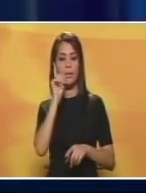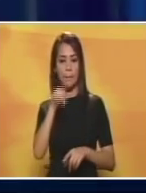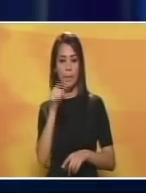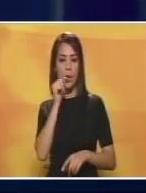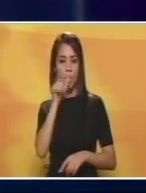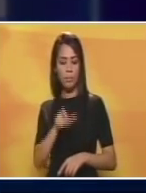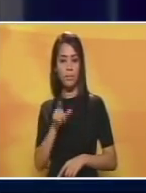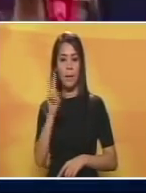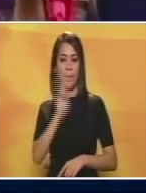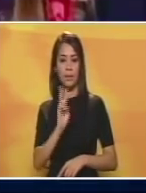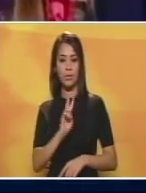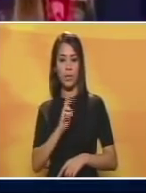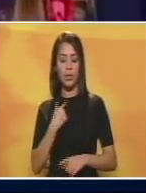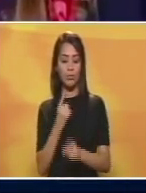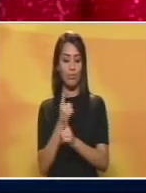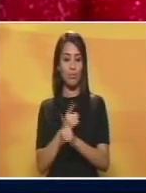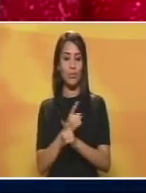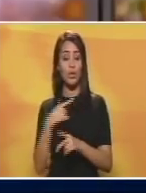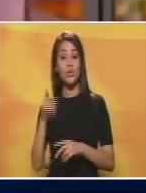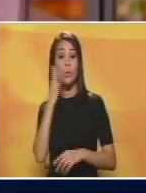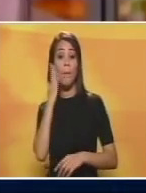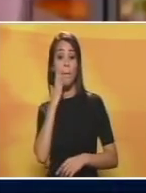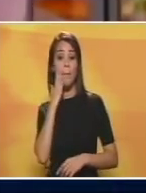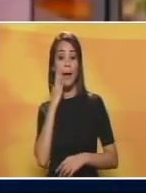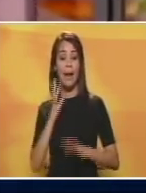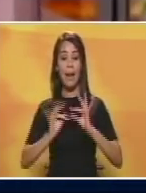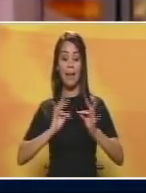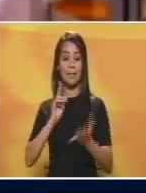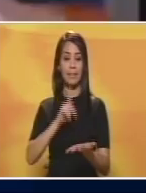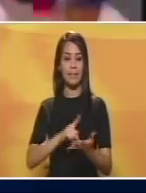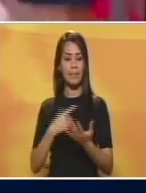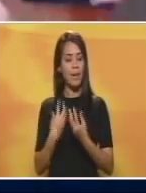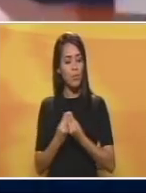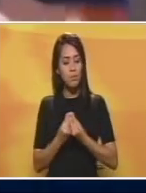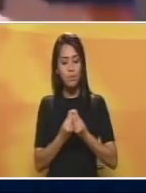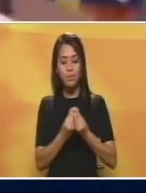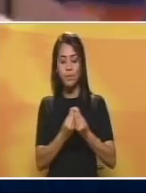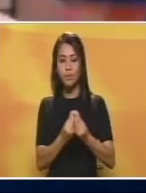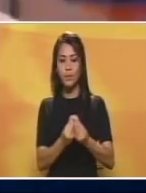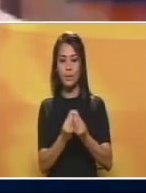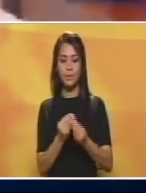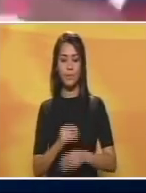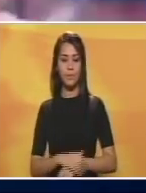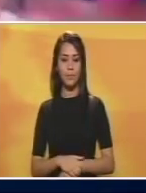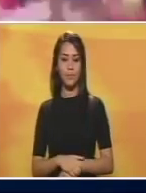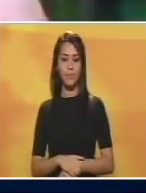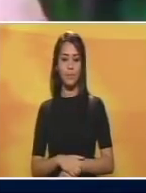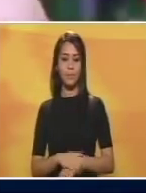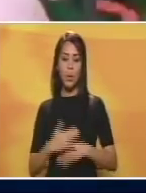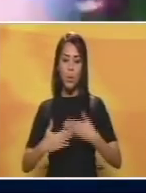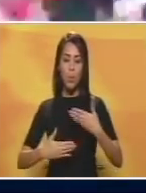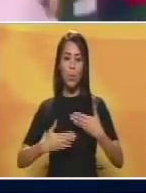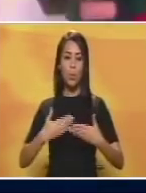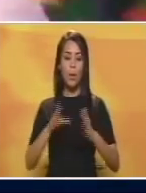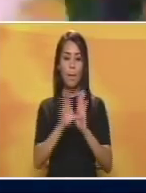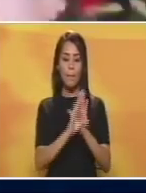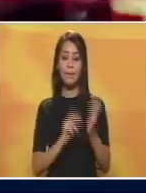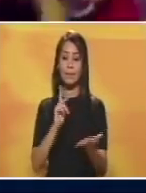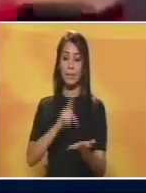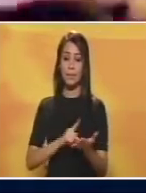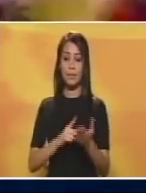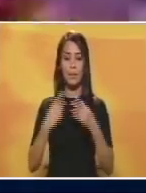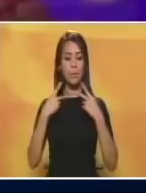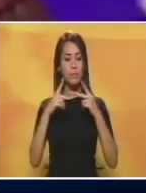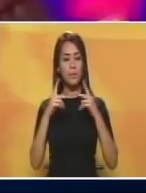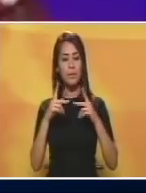disputó la final. Su madre, la actriz Mimi Lazo, la acompañó durante todo el programa. Cindy, en su paso por el concurso, se dedicó a enviar